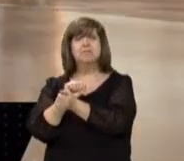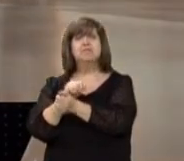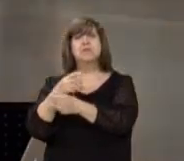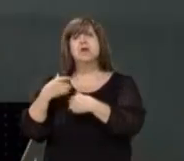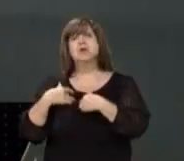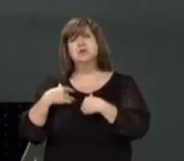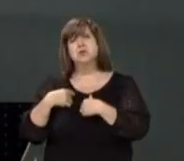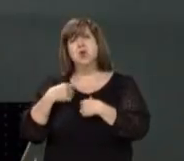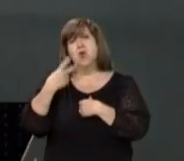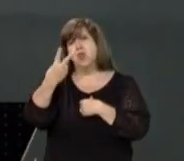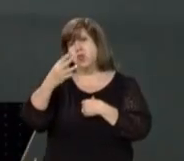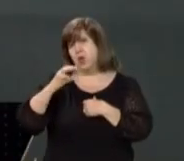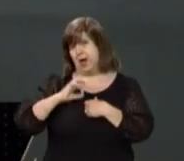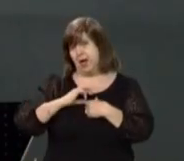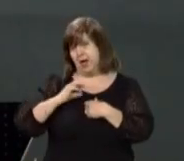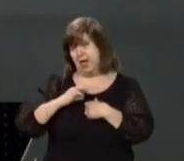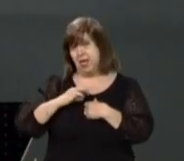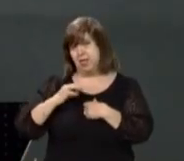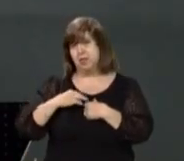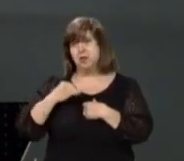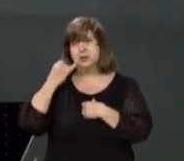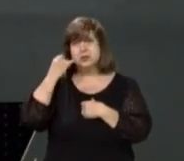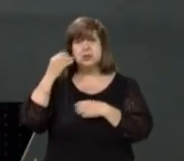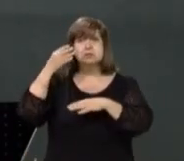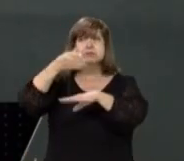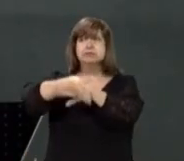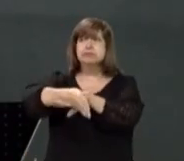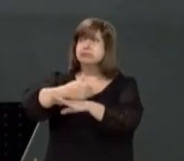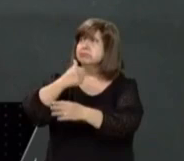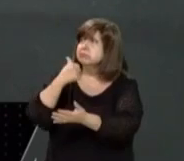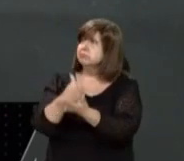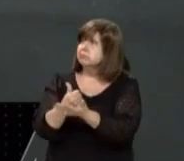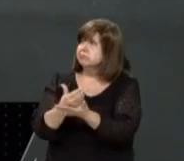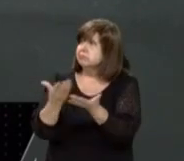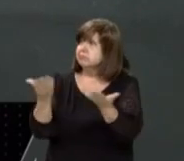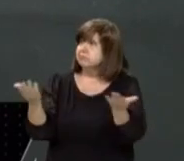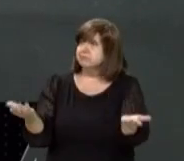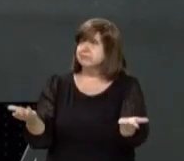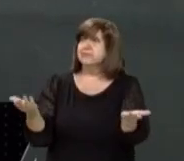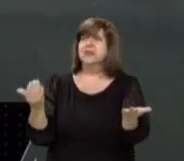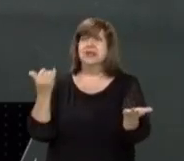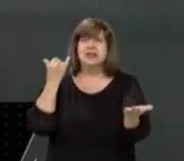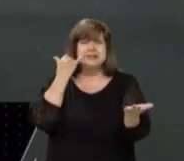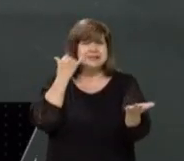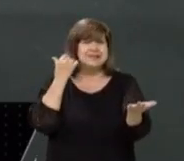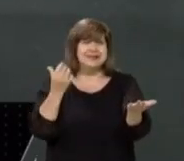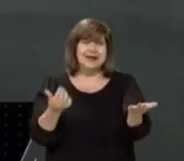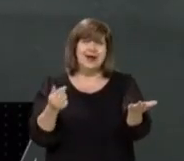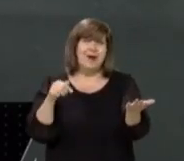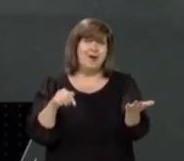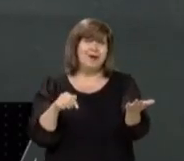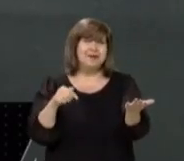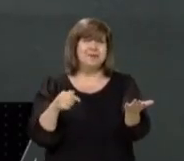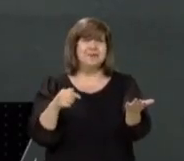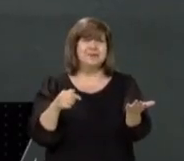Hace 2 años que estoy acá internado y mi desenvolvimiento